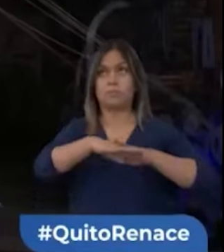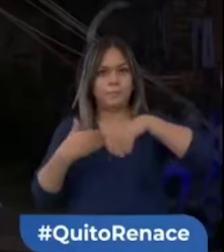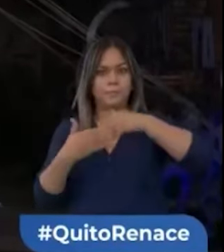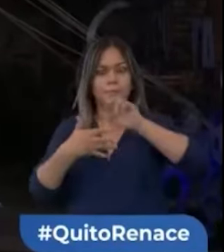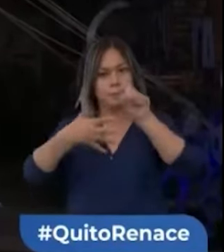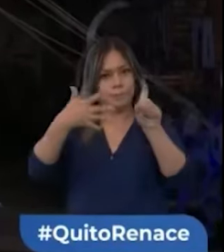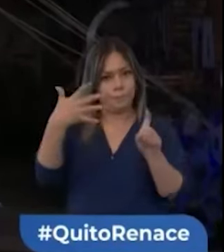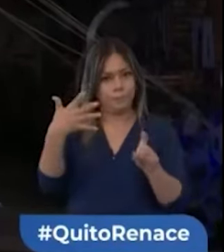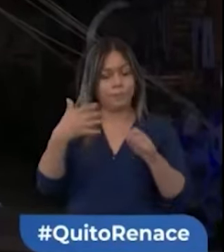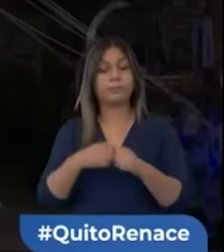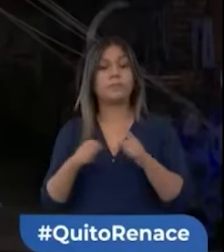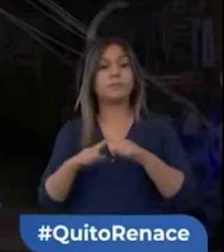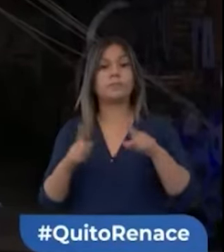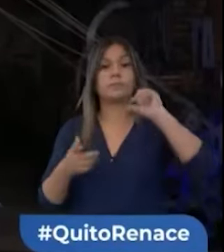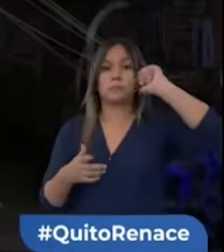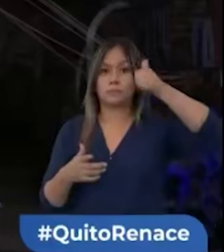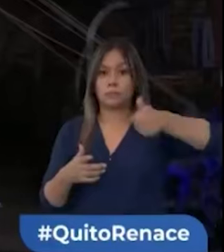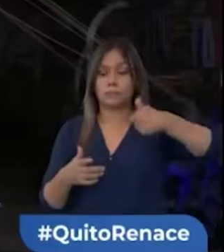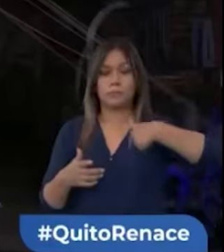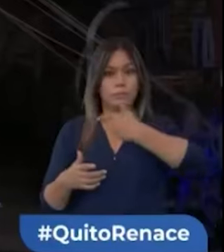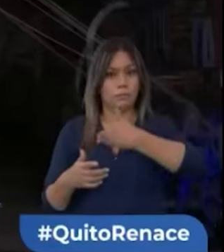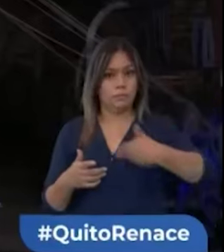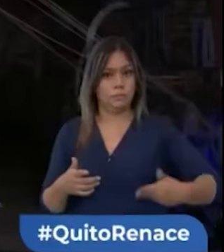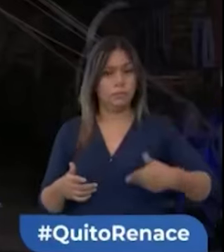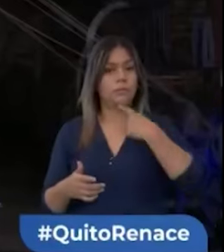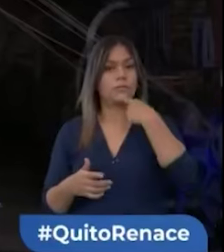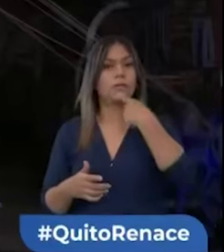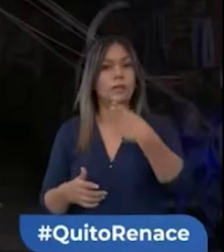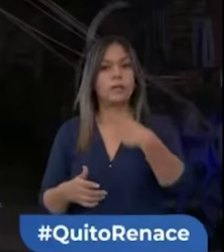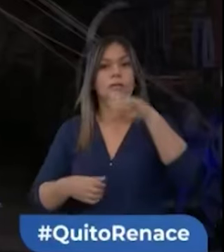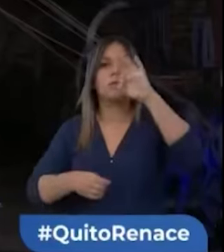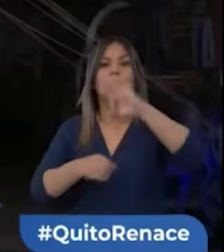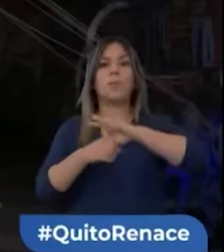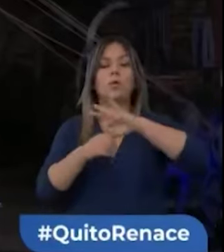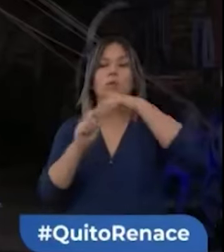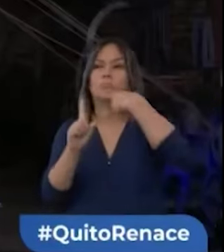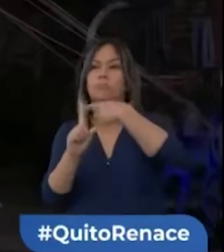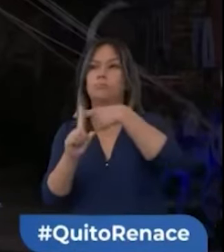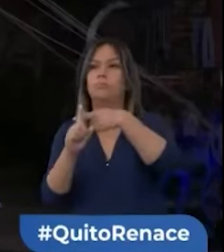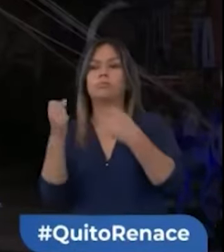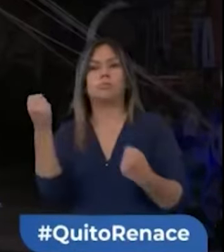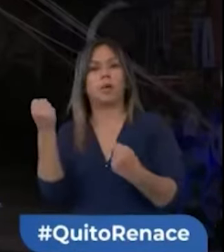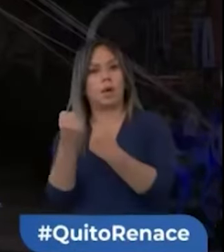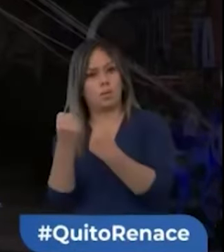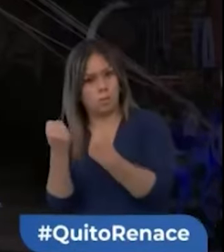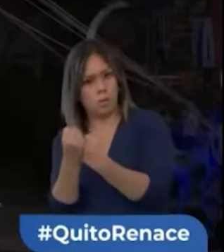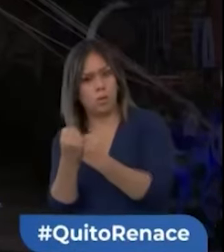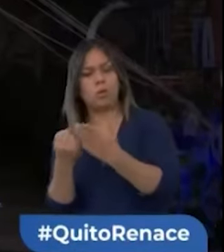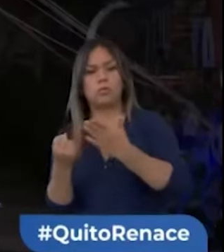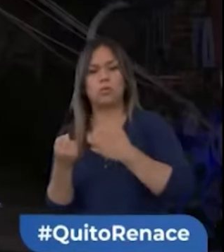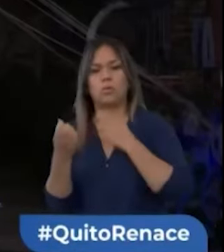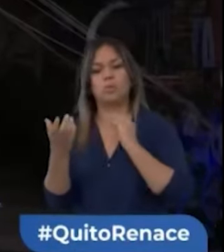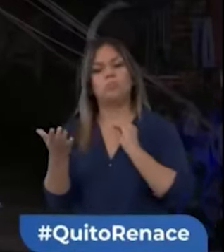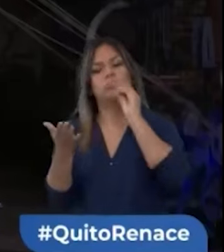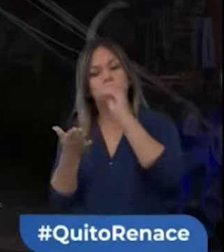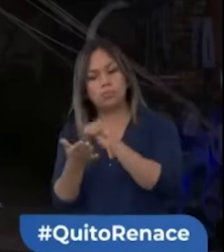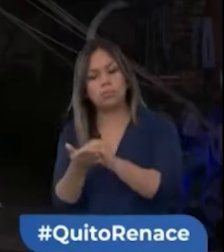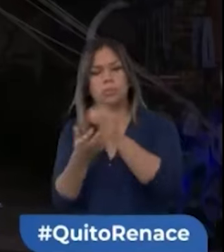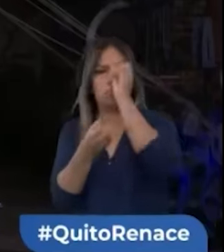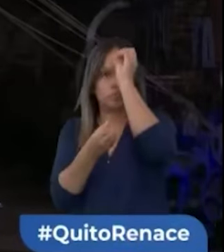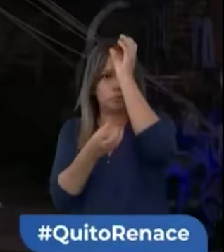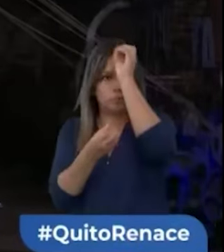popular. Pero mañana seguramente el presidente de la República dirá, vote a favor de estas preguntas porque yo las he puesto en conocimiento del